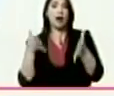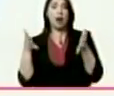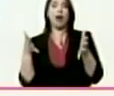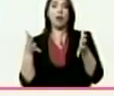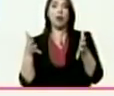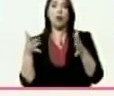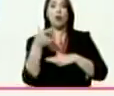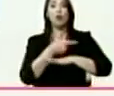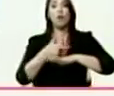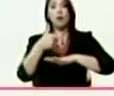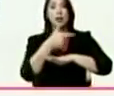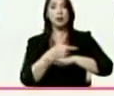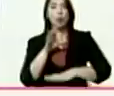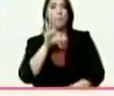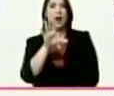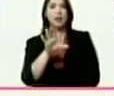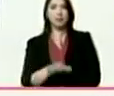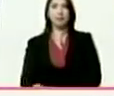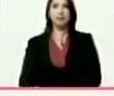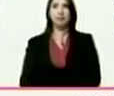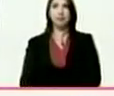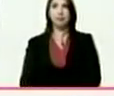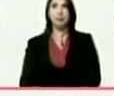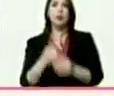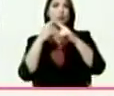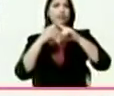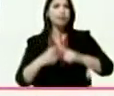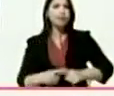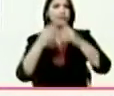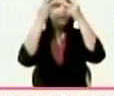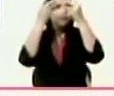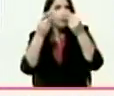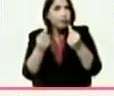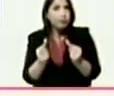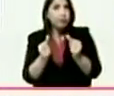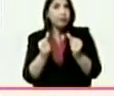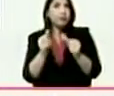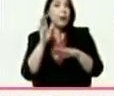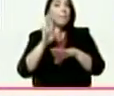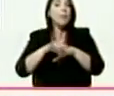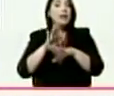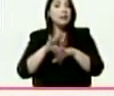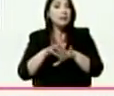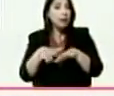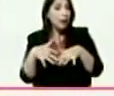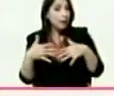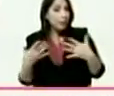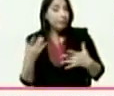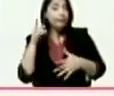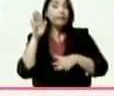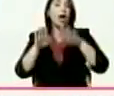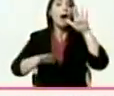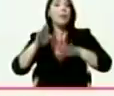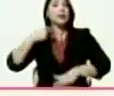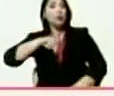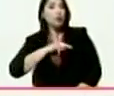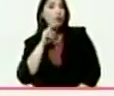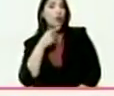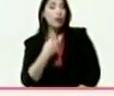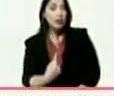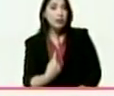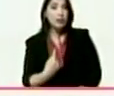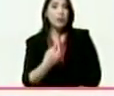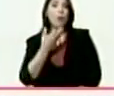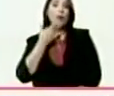una gobernación en este país. Calculemos lo que pasaría, como a veces decimos y lo repite muchas veces